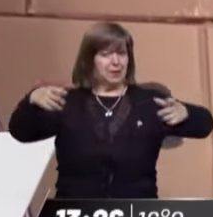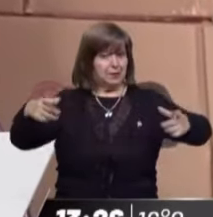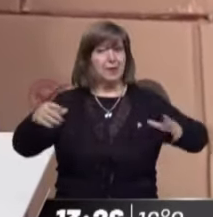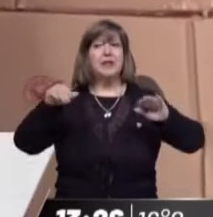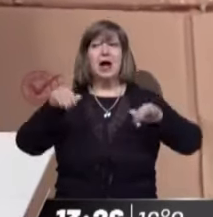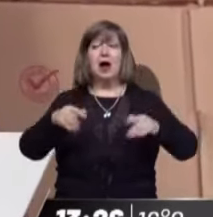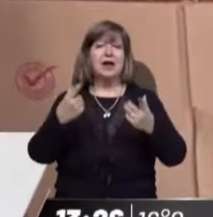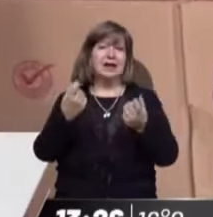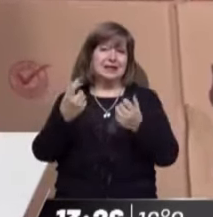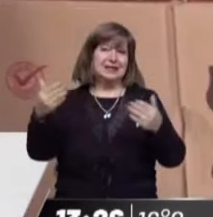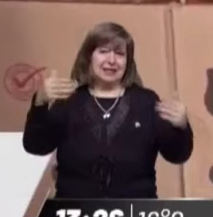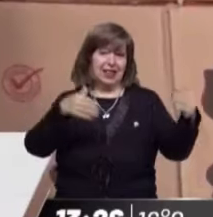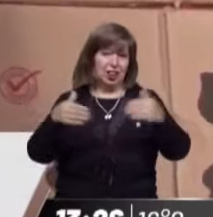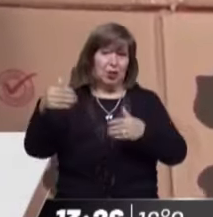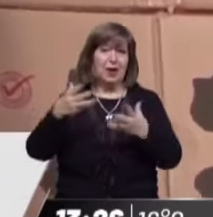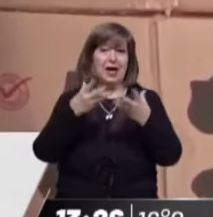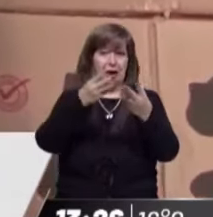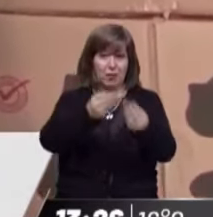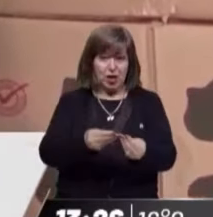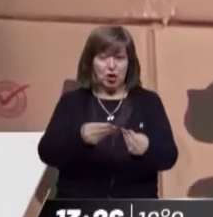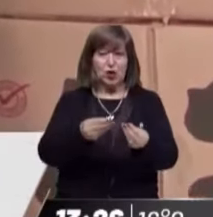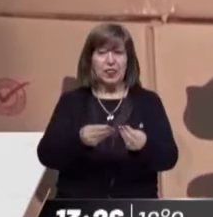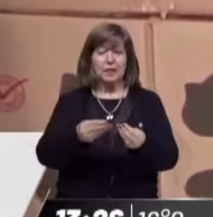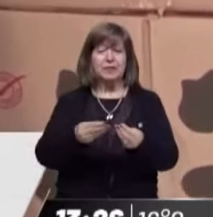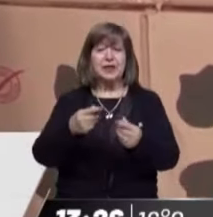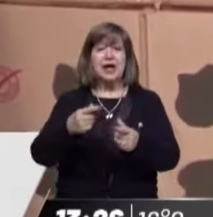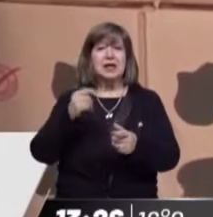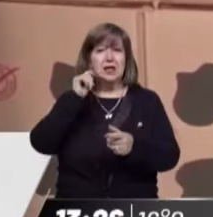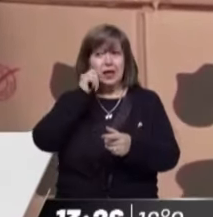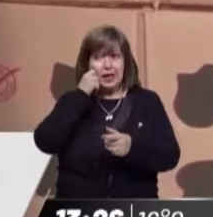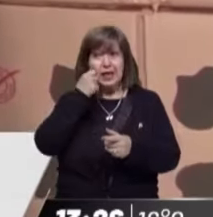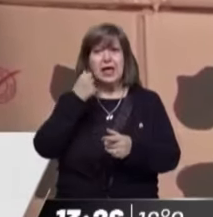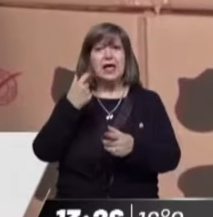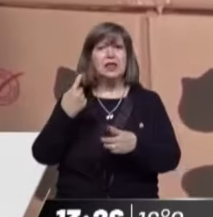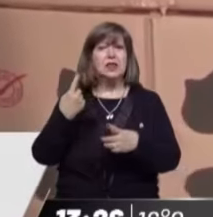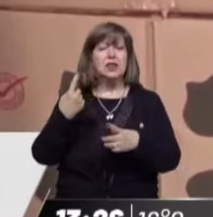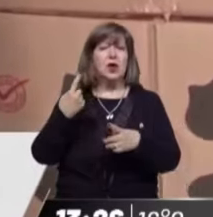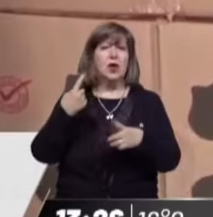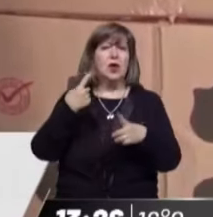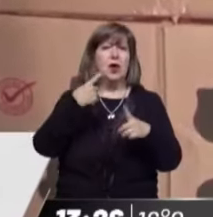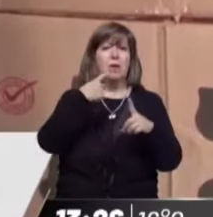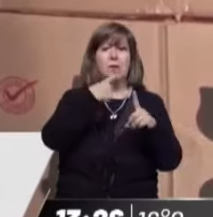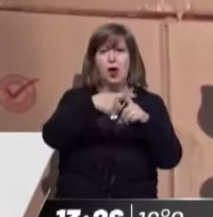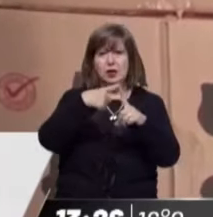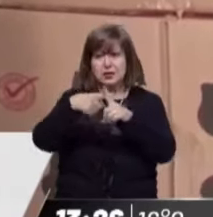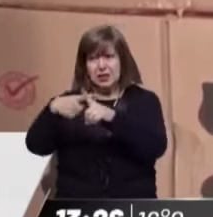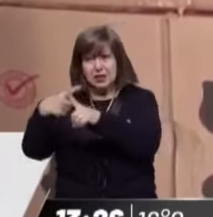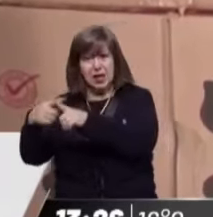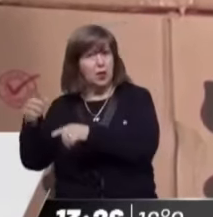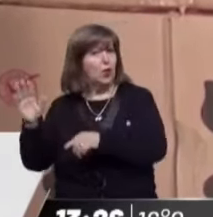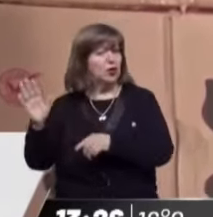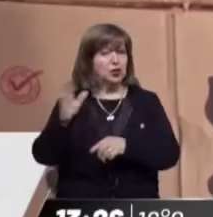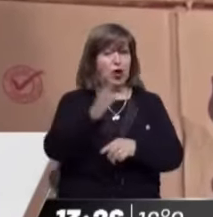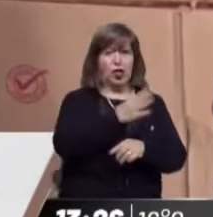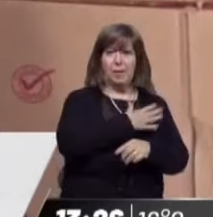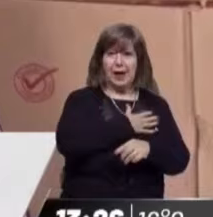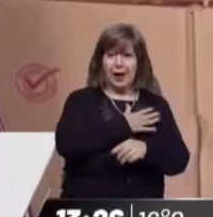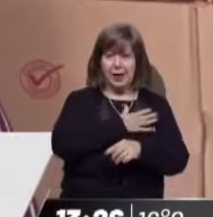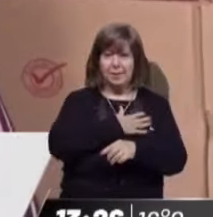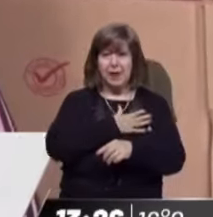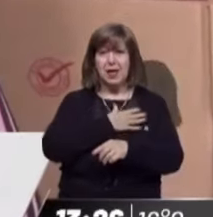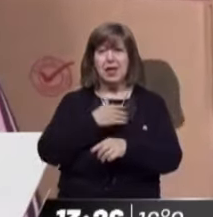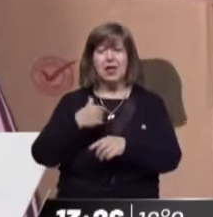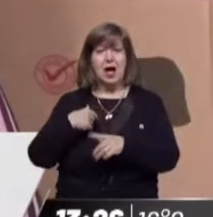cosas tan bonitas Que que no me arrepiento jamás de haberlas hechas Y si las tendría que volver a hacer las volvería a hacer y si me tendría que volver a